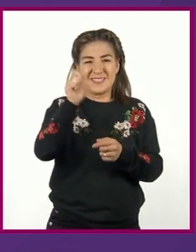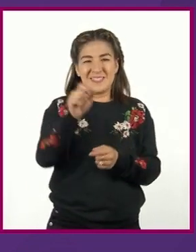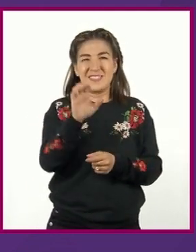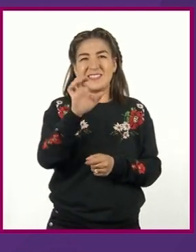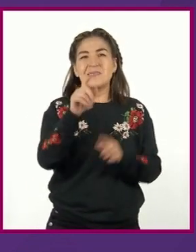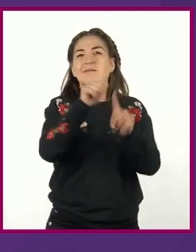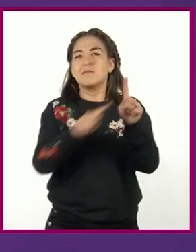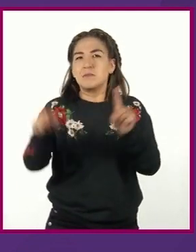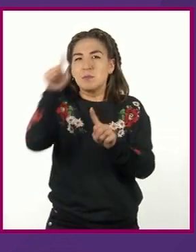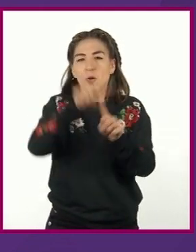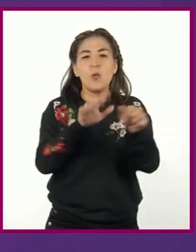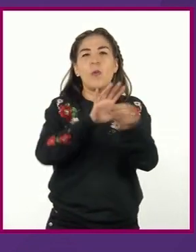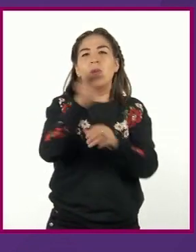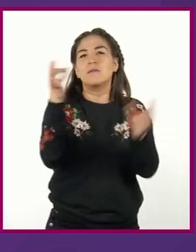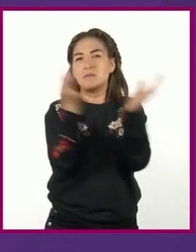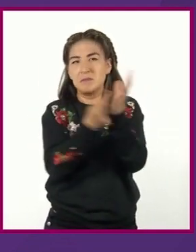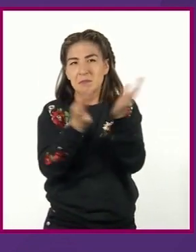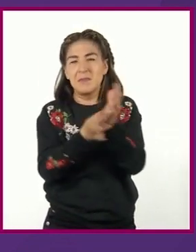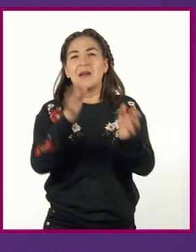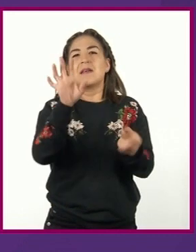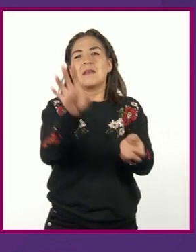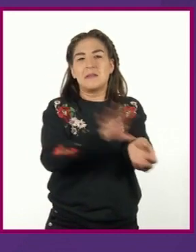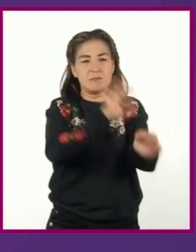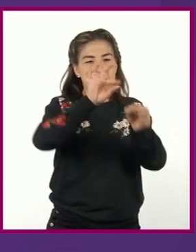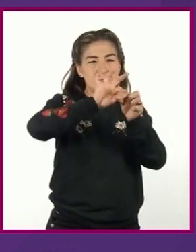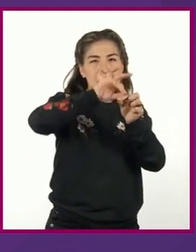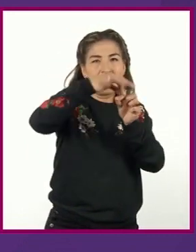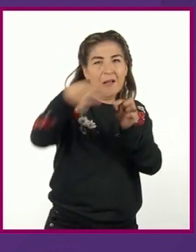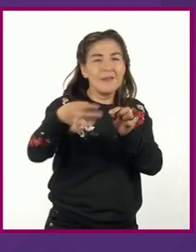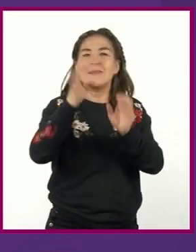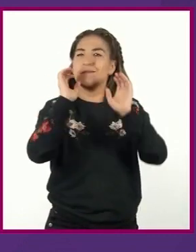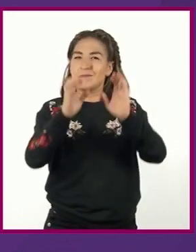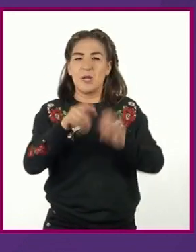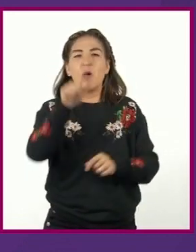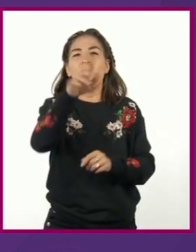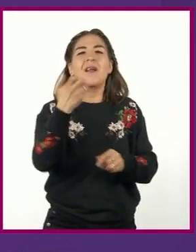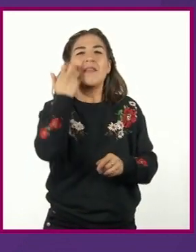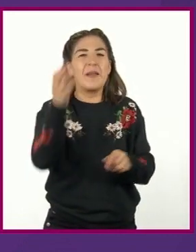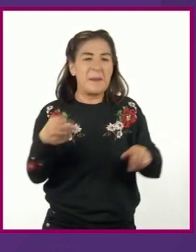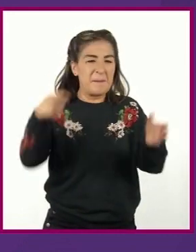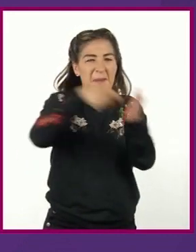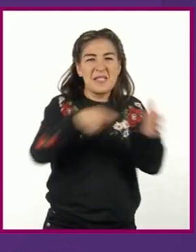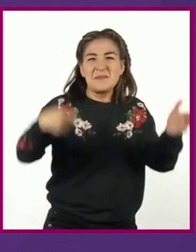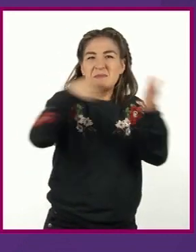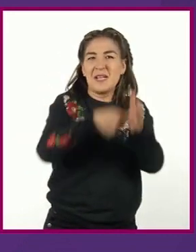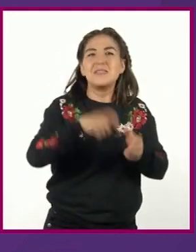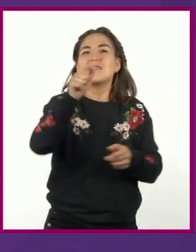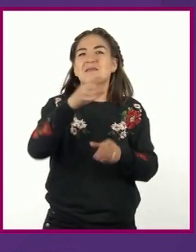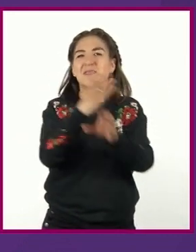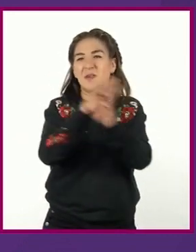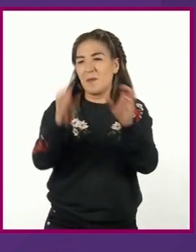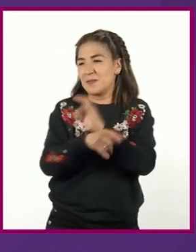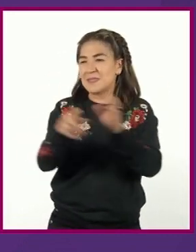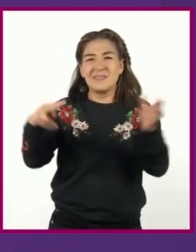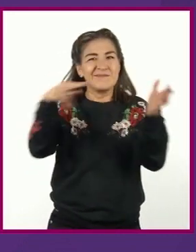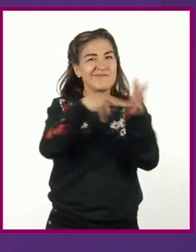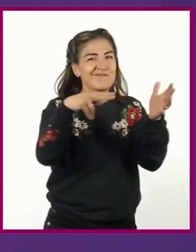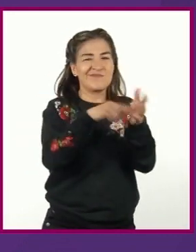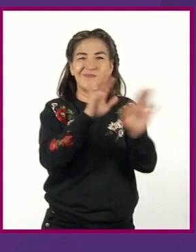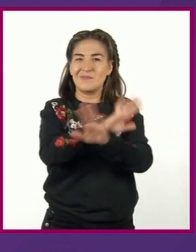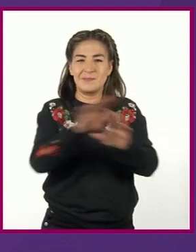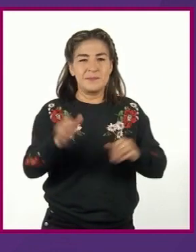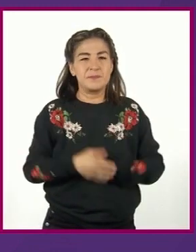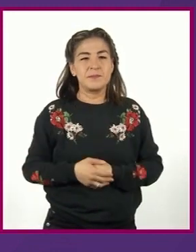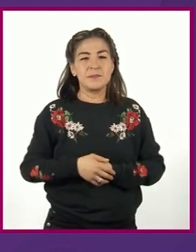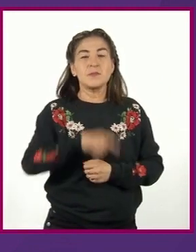como cables o alambres pelados. No sobrecargar conexiones eléctricas con muchos aparatos. No usar